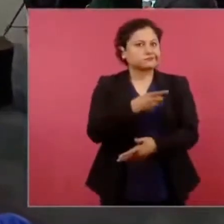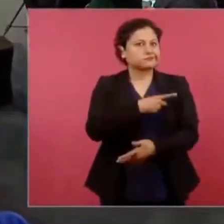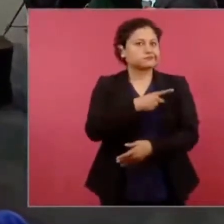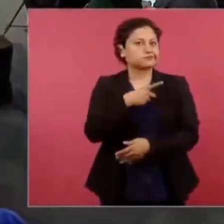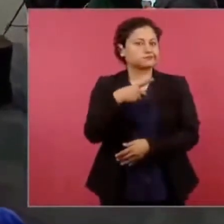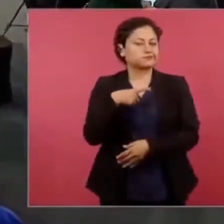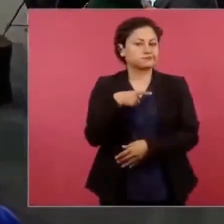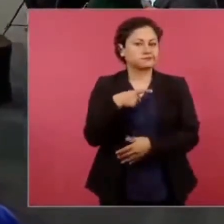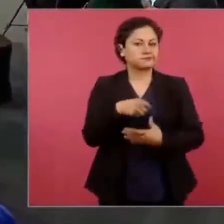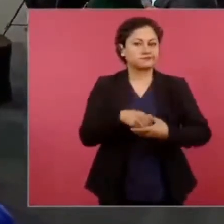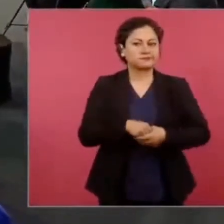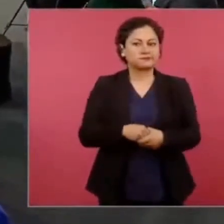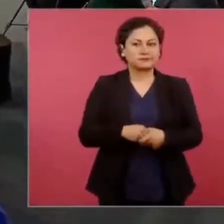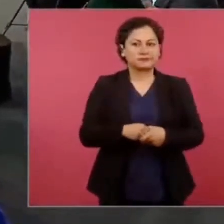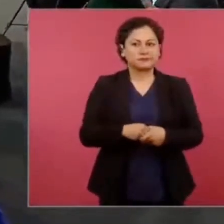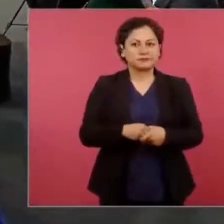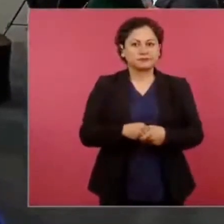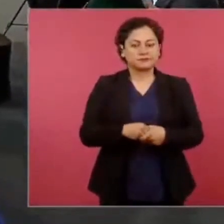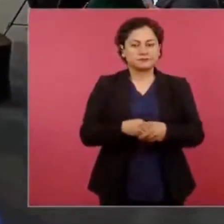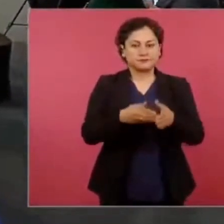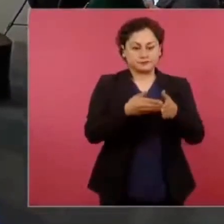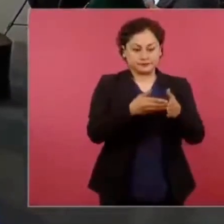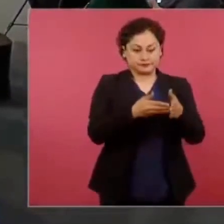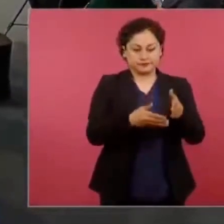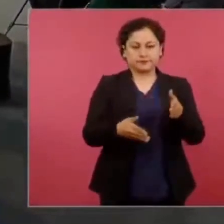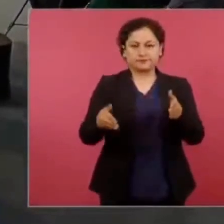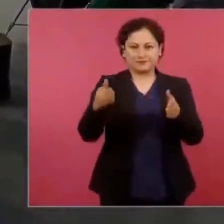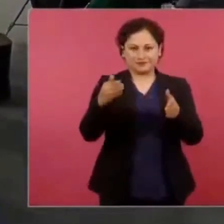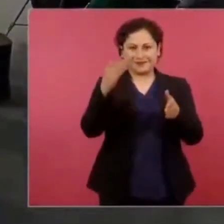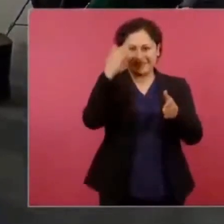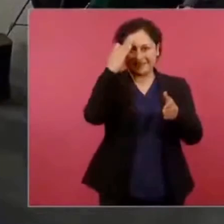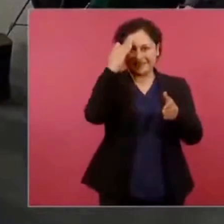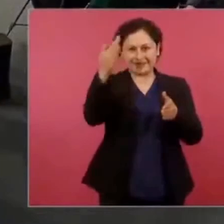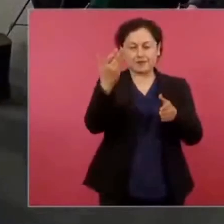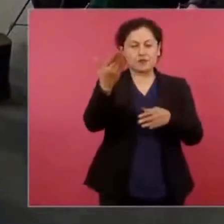Durante el periodo virreinal,